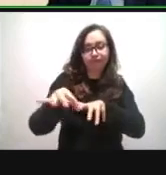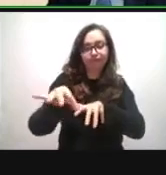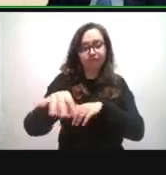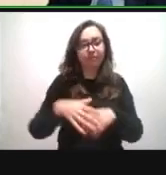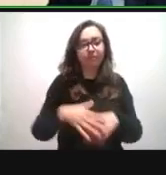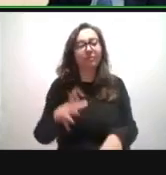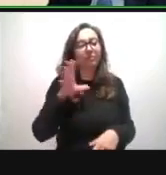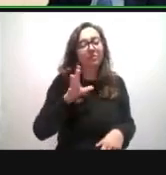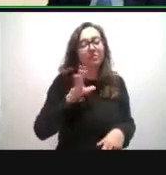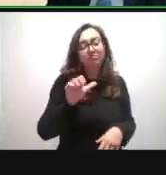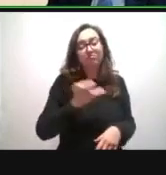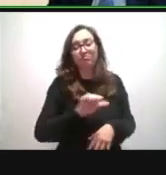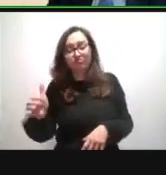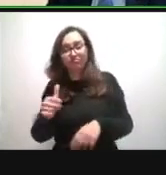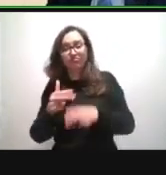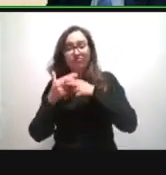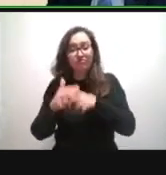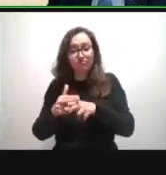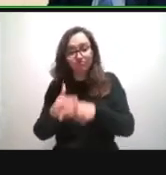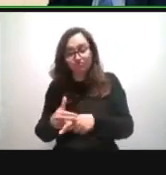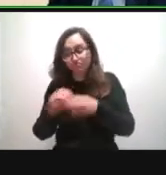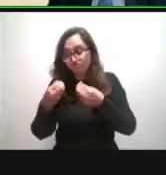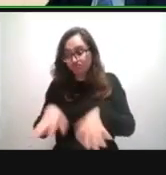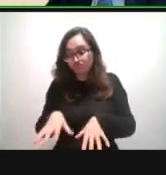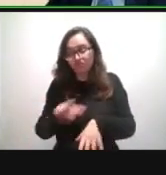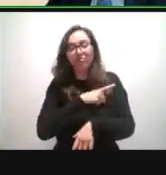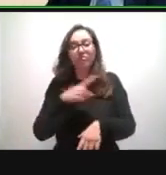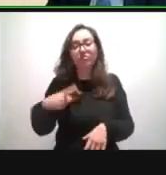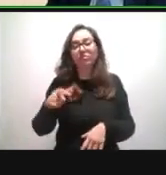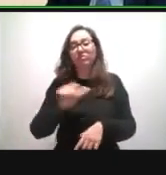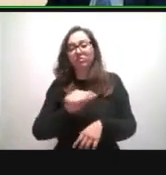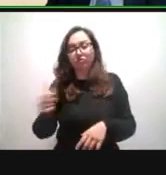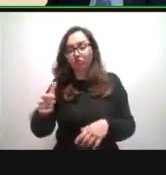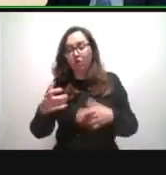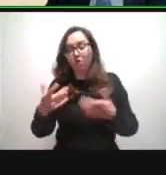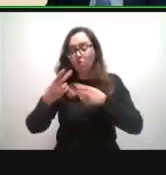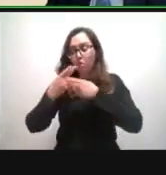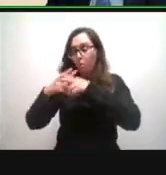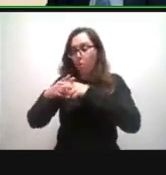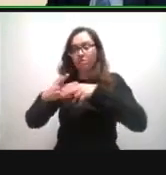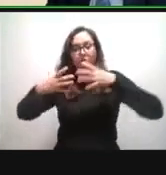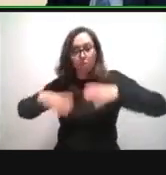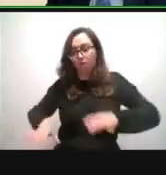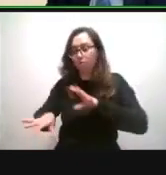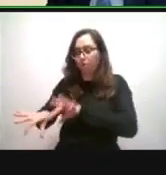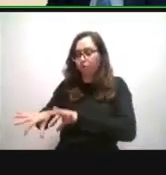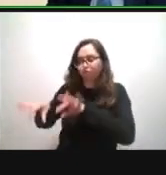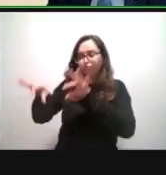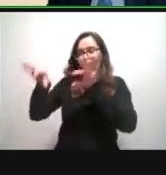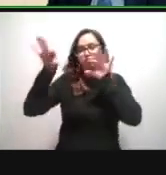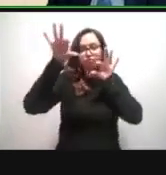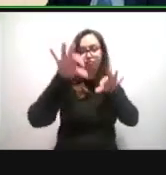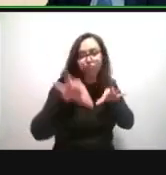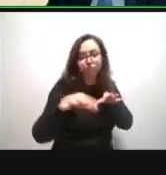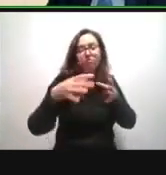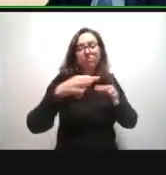es necesario conseguir injerto de hueso de otra área de la anatomía y reconstruir el espacio, darle la longitud y cubrir